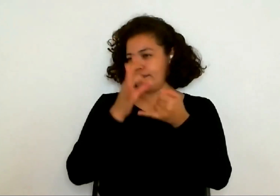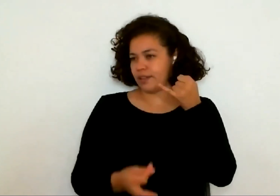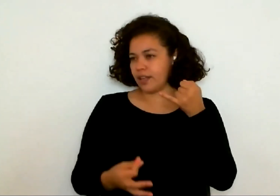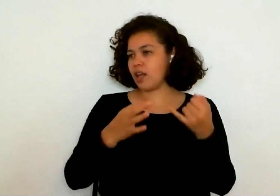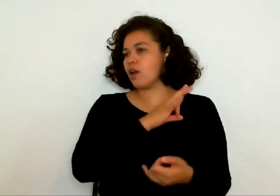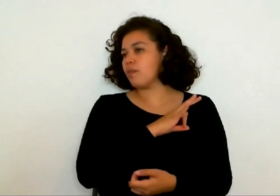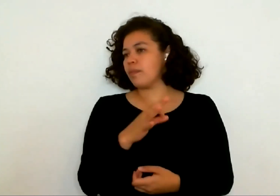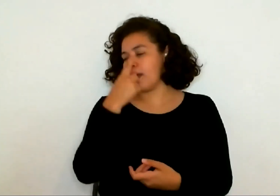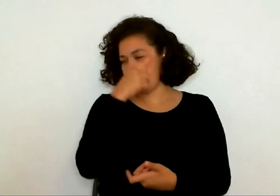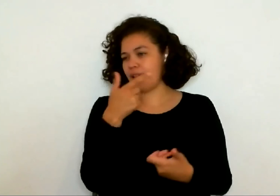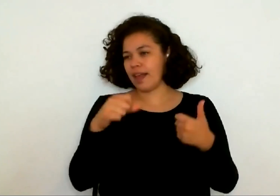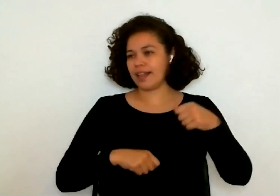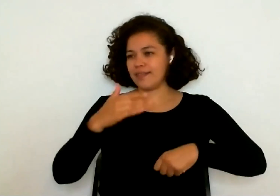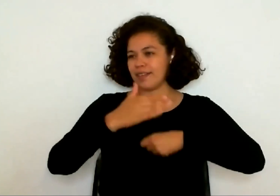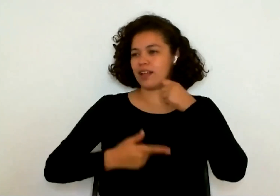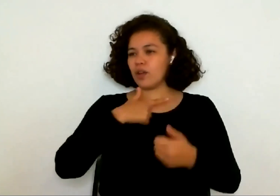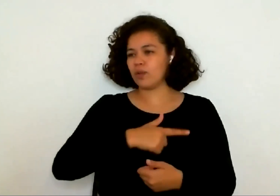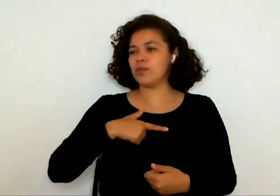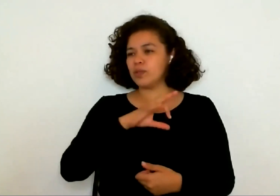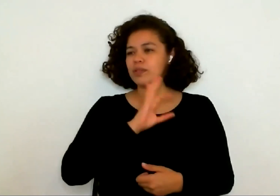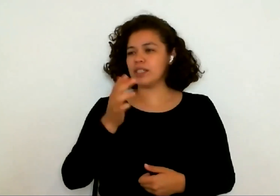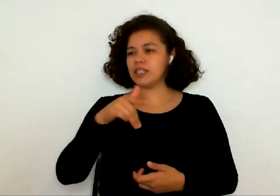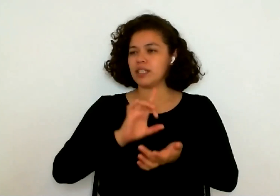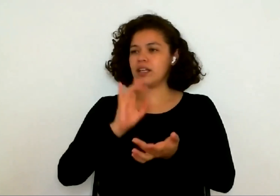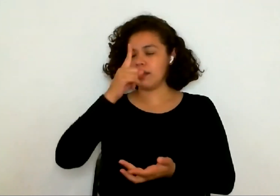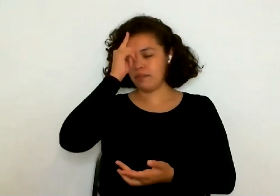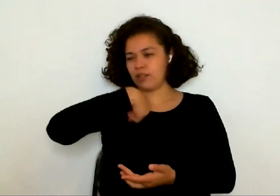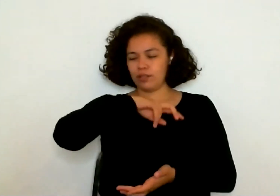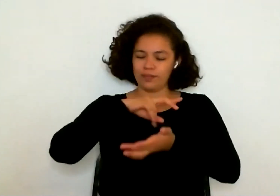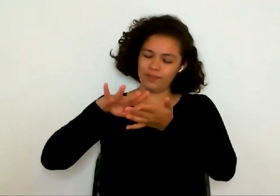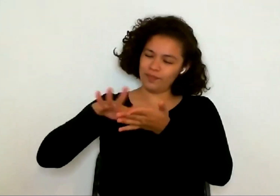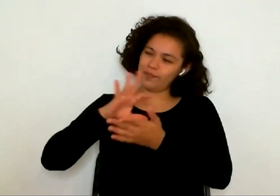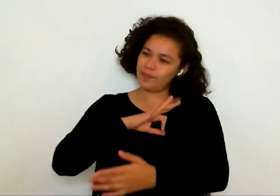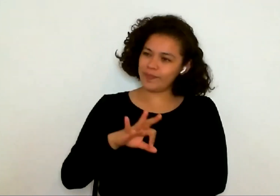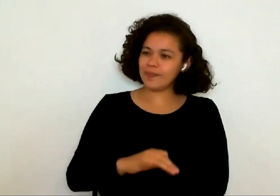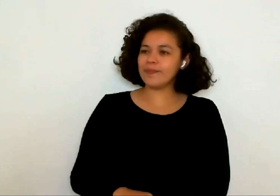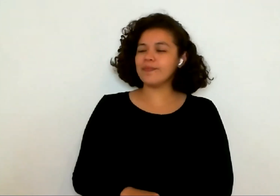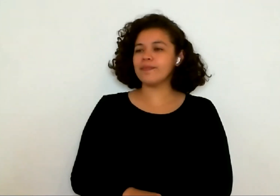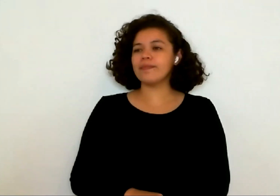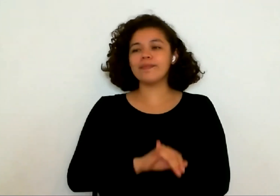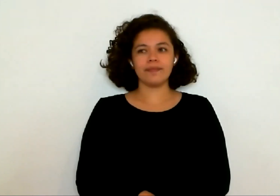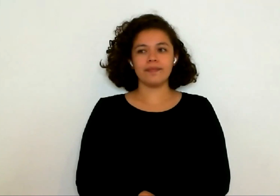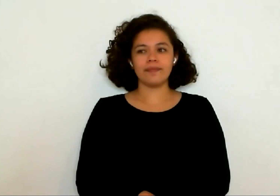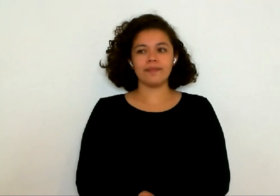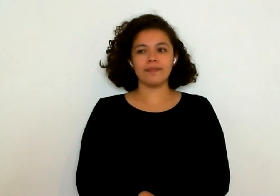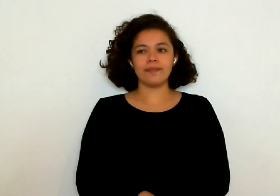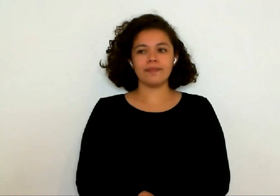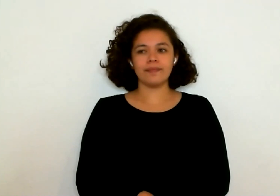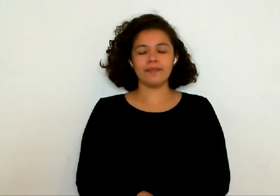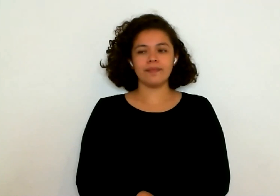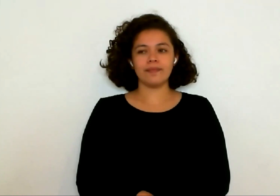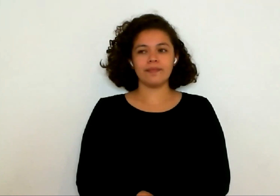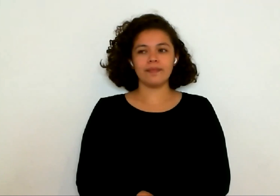cerrar la actividad, con mucho gusto pueden colocarlo a través del chat y también damos lectura. Así es.